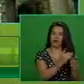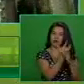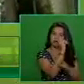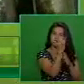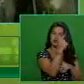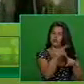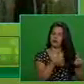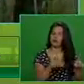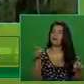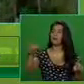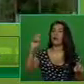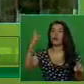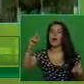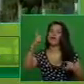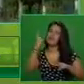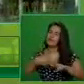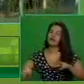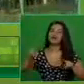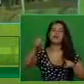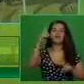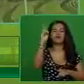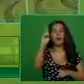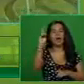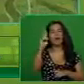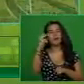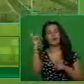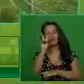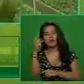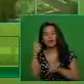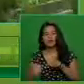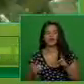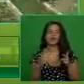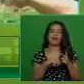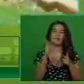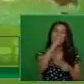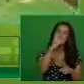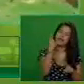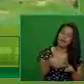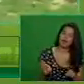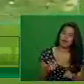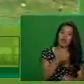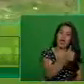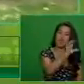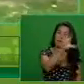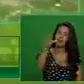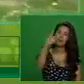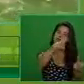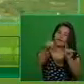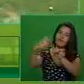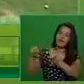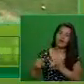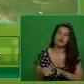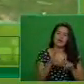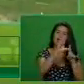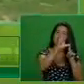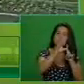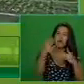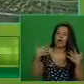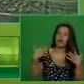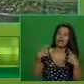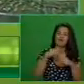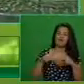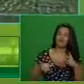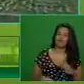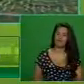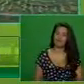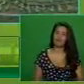la agricultura en Brasil y menos aún en Venezuela. Ahora, el principal objetivo como tal que busca este encuentro acá en nuestro país, ¿cuál sería la